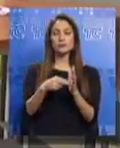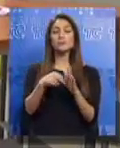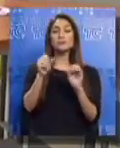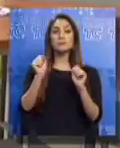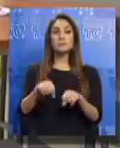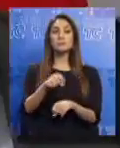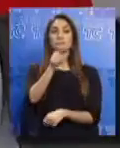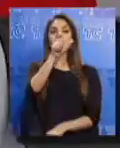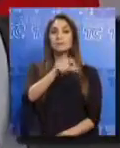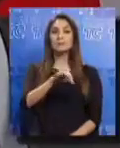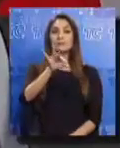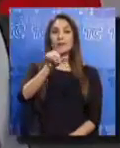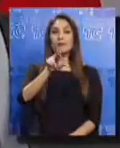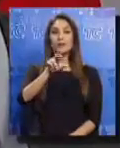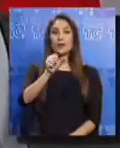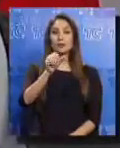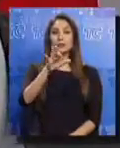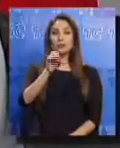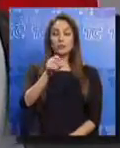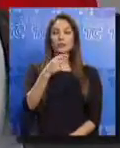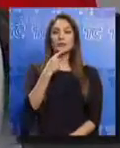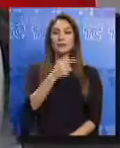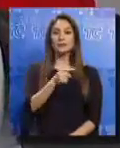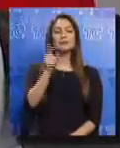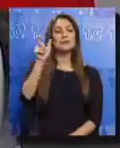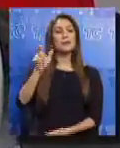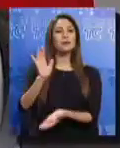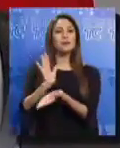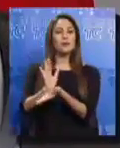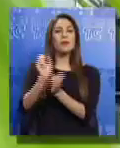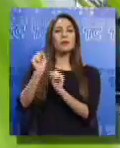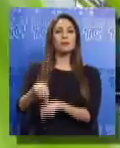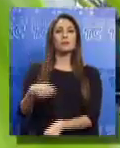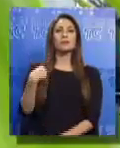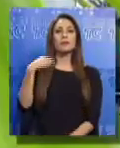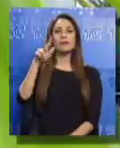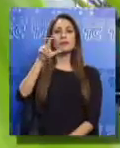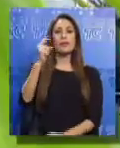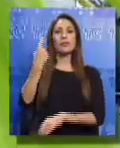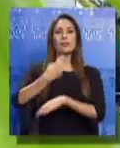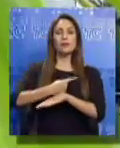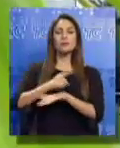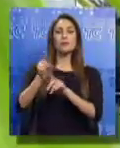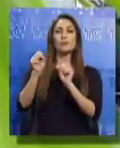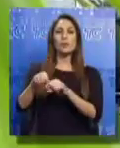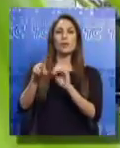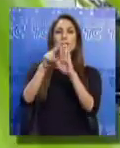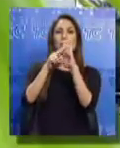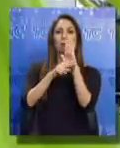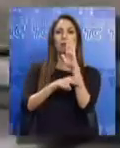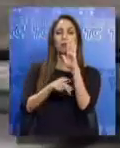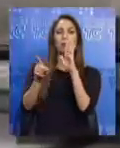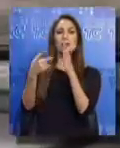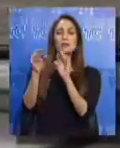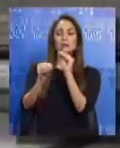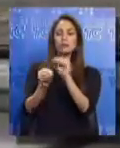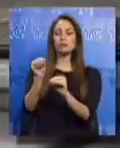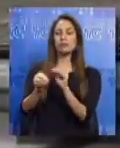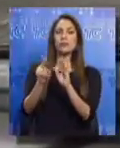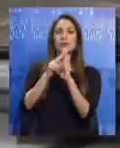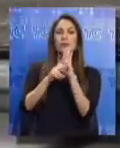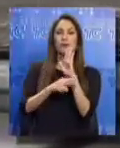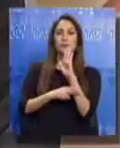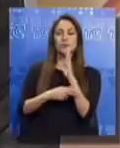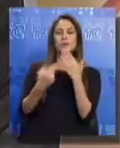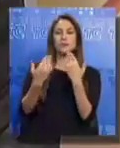Fausto Cayambe, el Instituto Ecuatoriano de Seguridad Social tendrá 30 días para emitir el reglamento que viabilizará la aplicación del seguro de